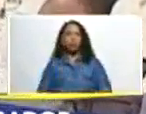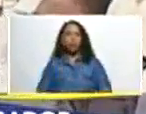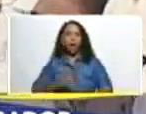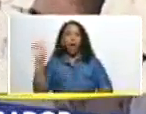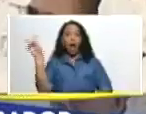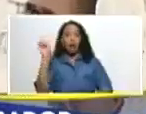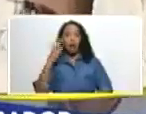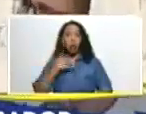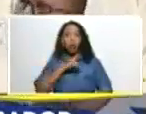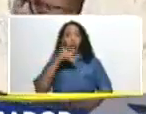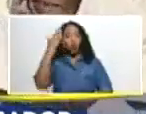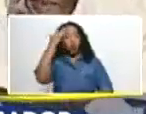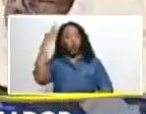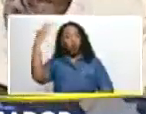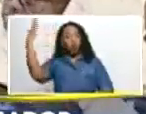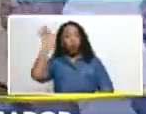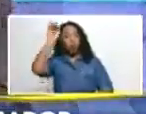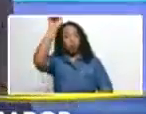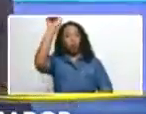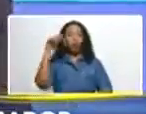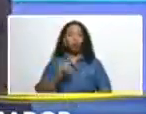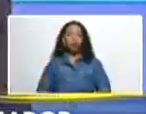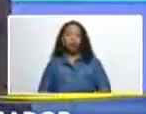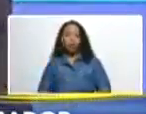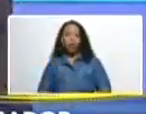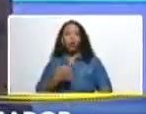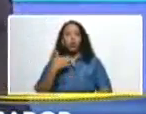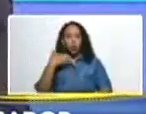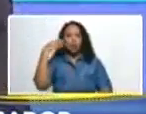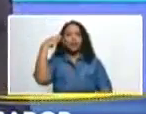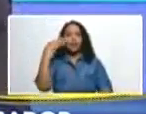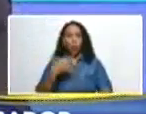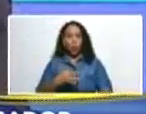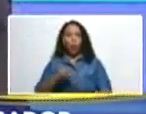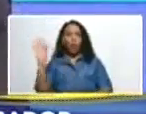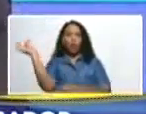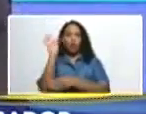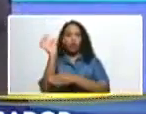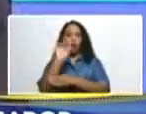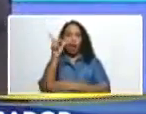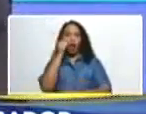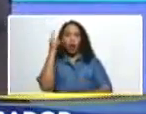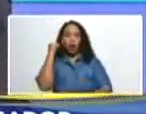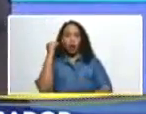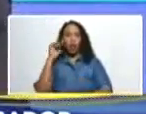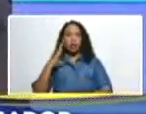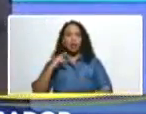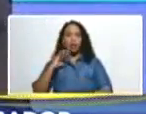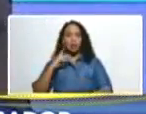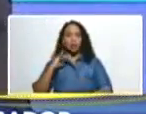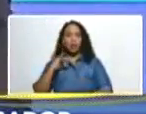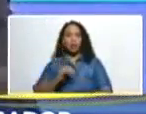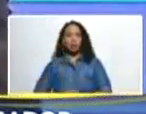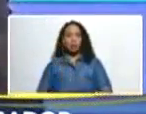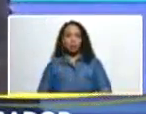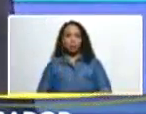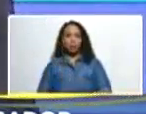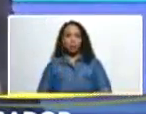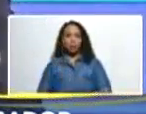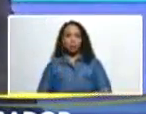que soñamos. Y estoy seguro, funcionarios y funcionarias del 6CPC, que